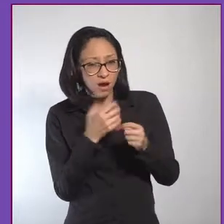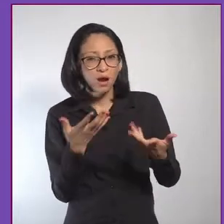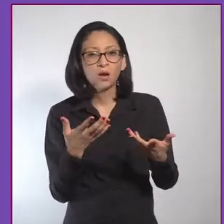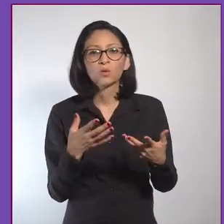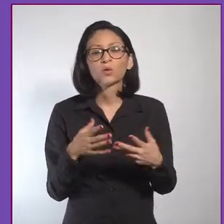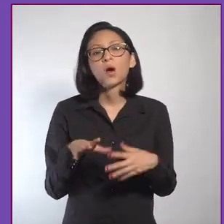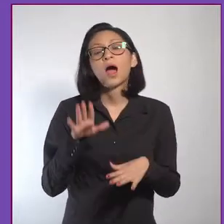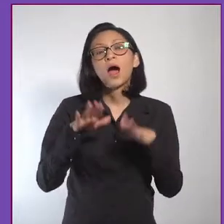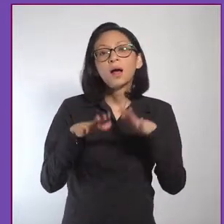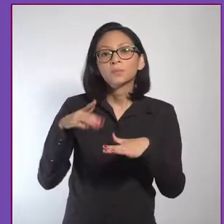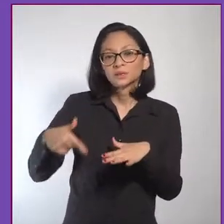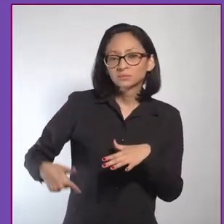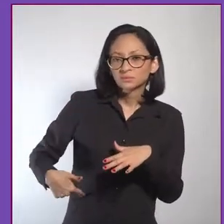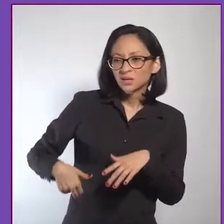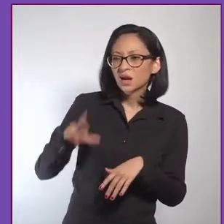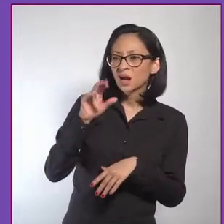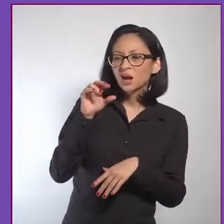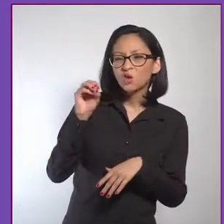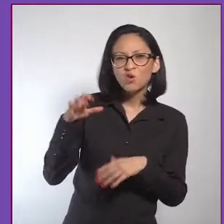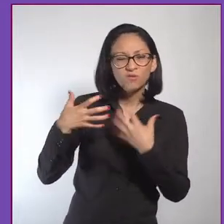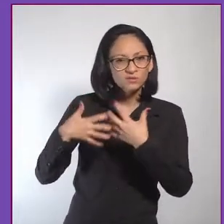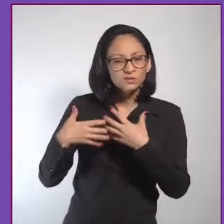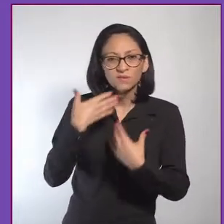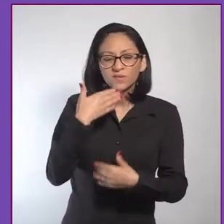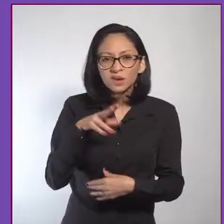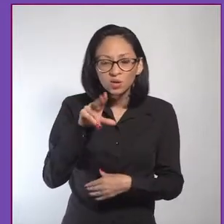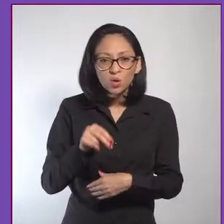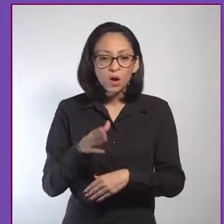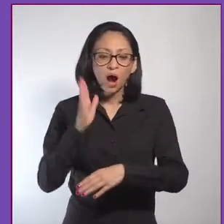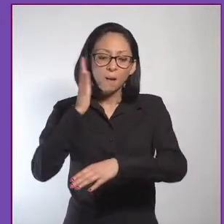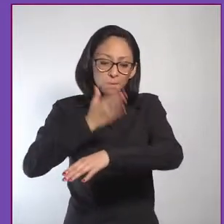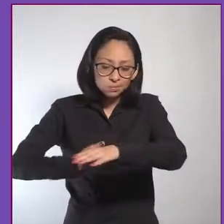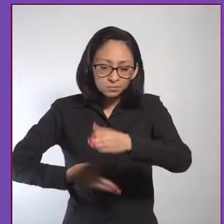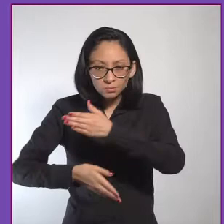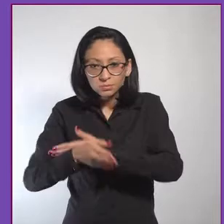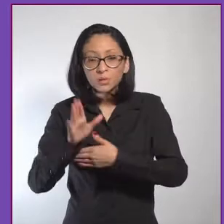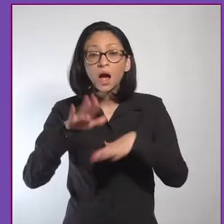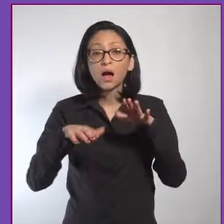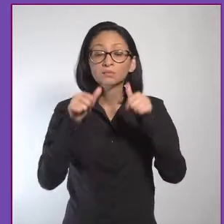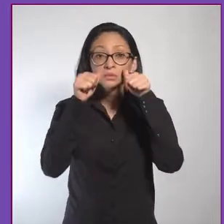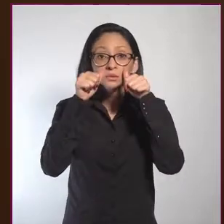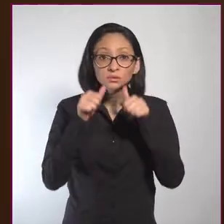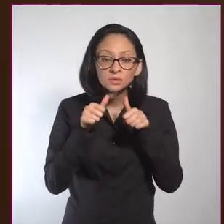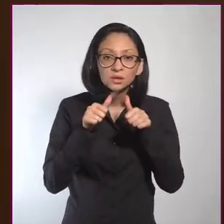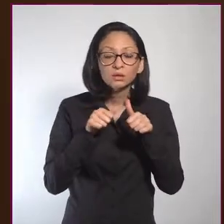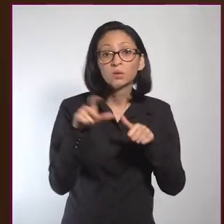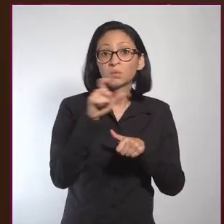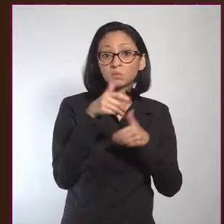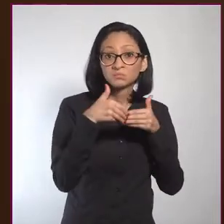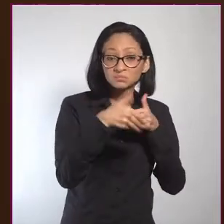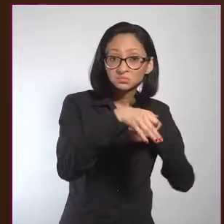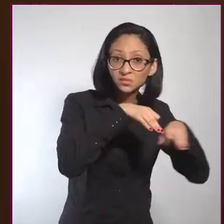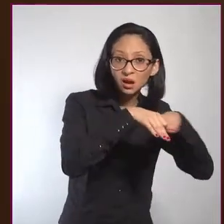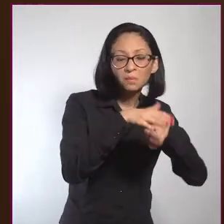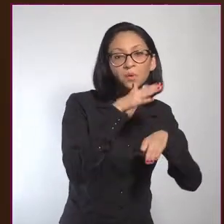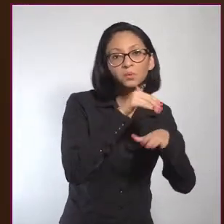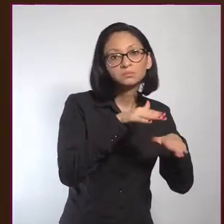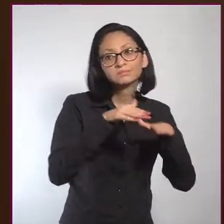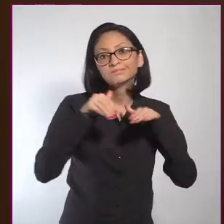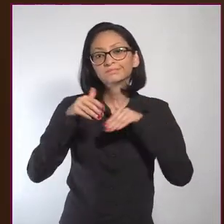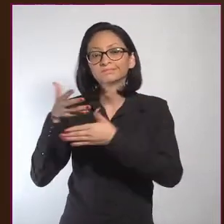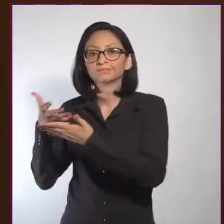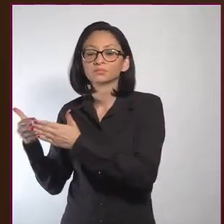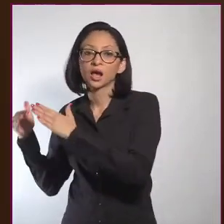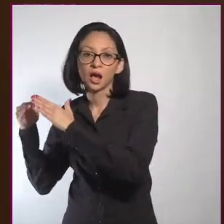de insuficiencia renal, de amputaciones, de ceguera y de retiro prematuro. Doctor, ¿cómo puedo saber si